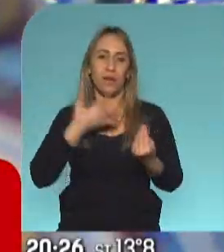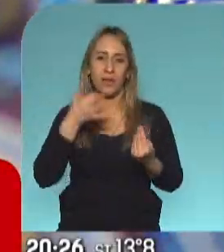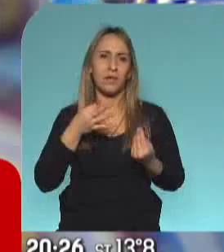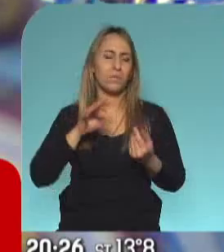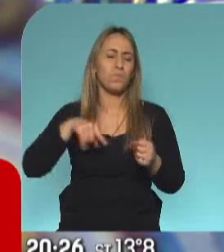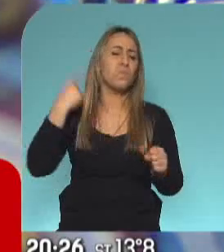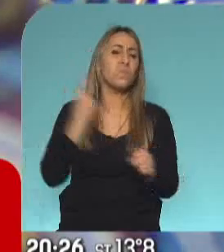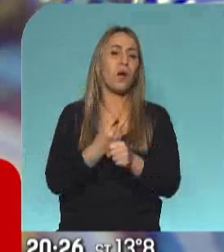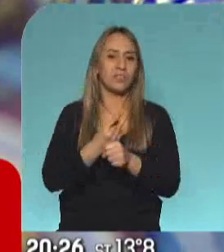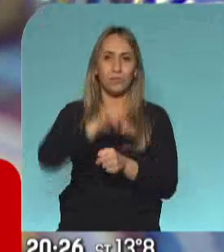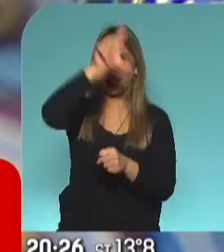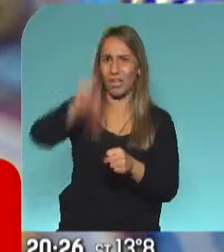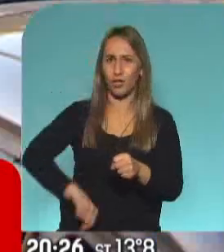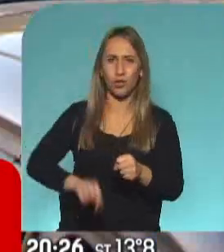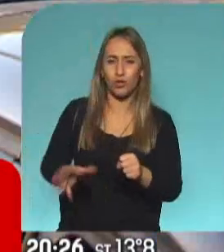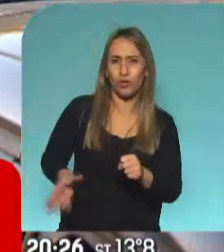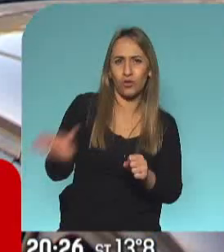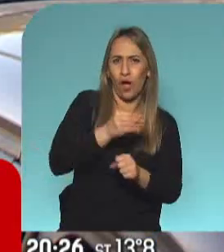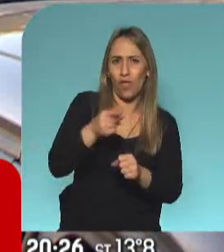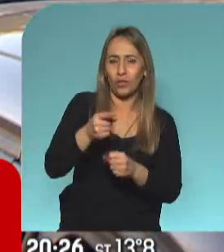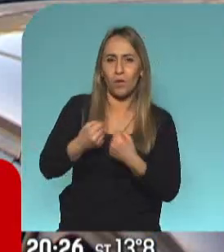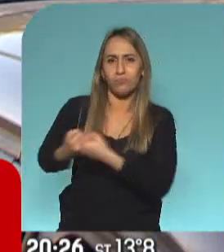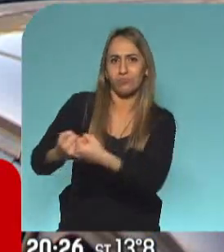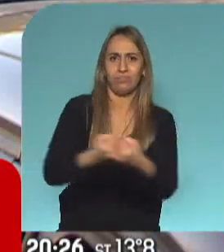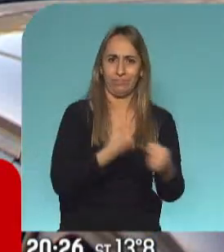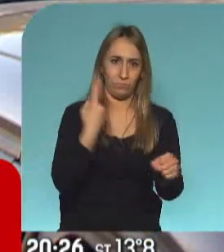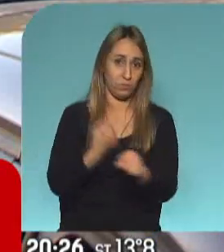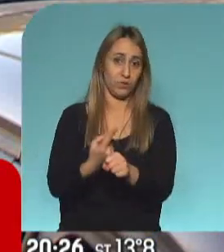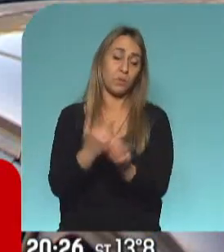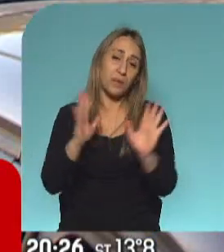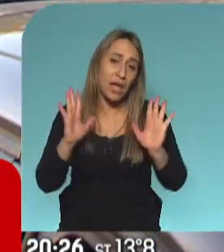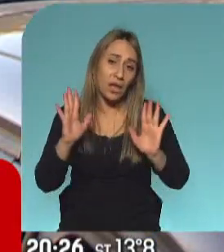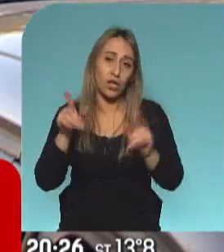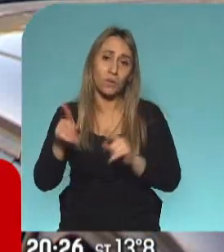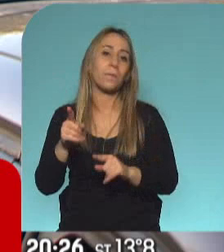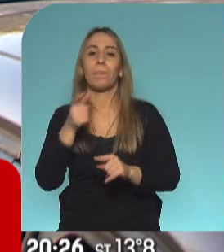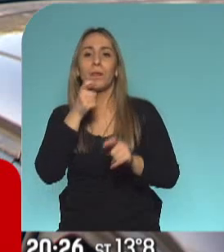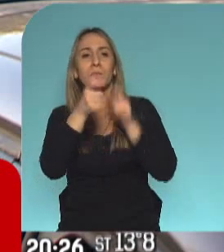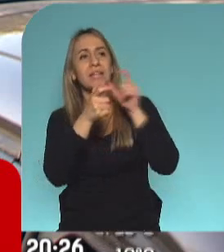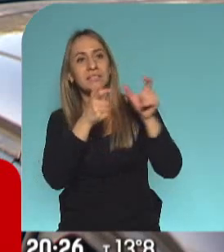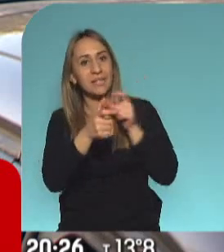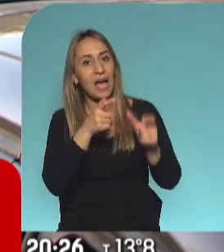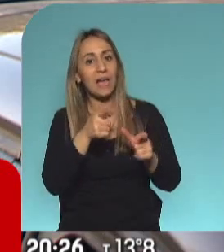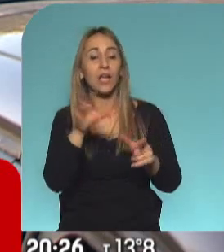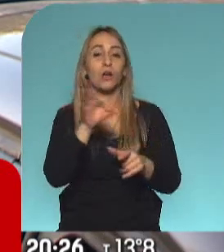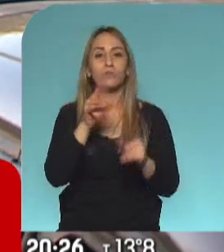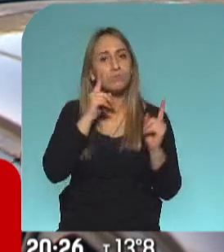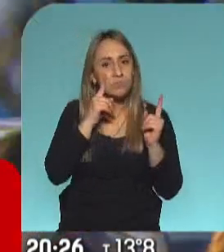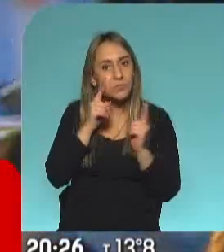unánime, ¿verdad? Pero entre esos mensajes, entre lo variopinto de los mensajes, si uno escucha